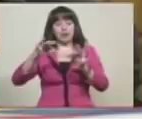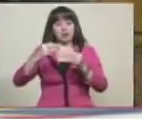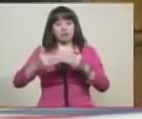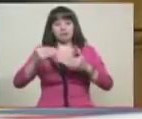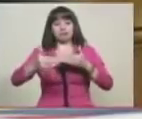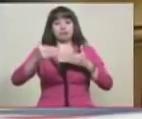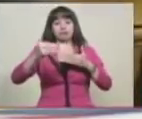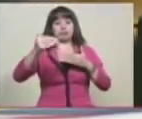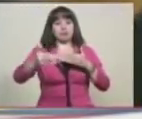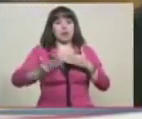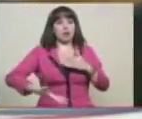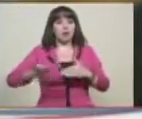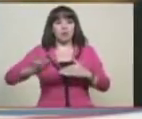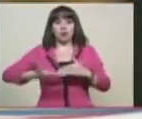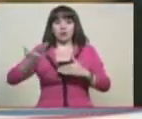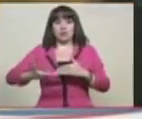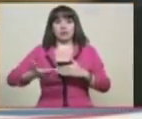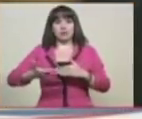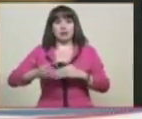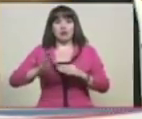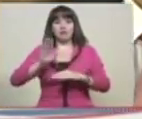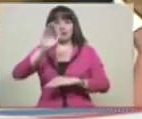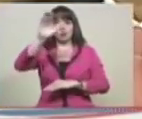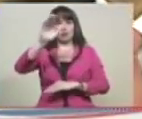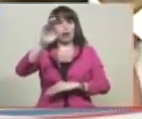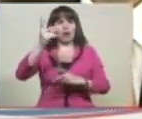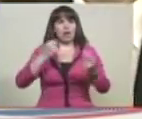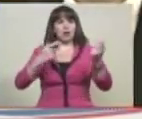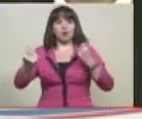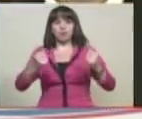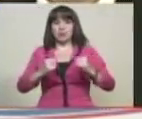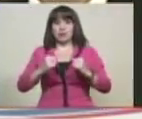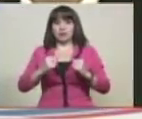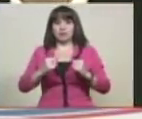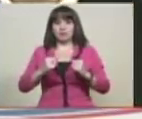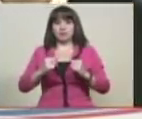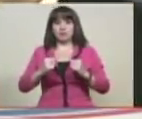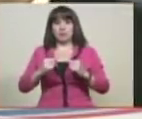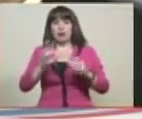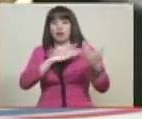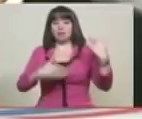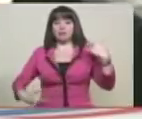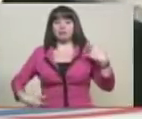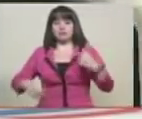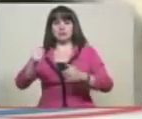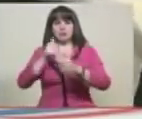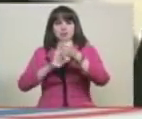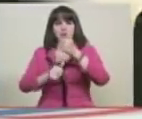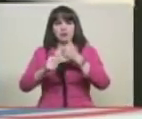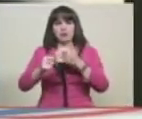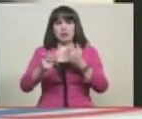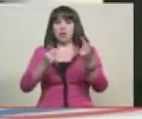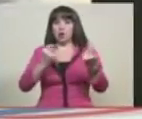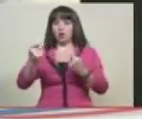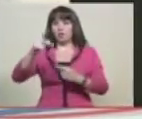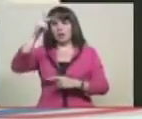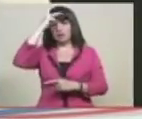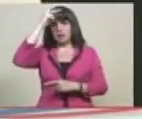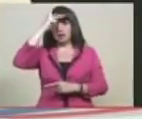extiende en su importancia futura de nuestra economía, el vicepresidente de economía, Tarek